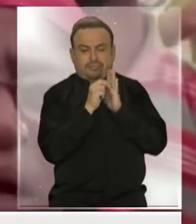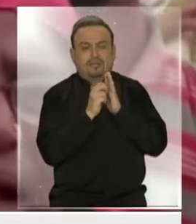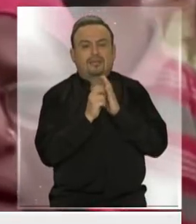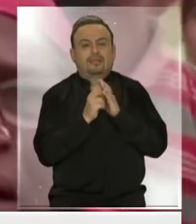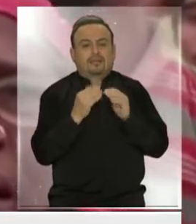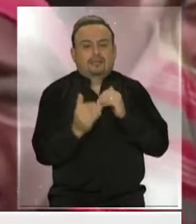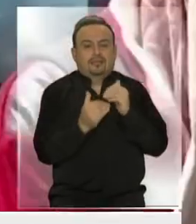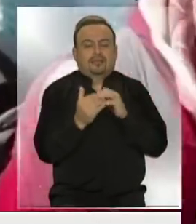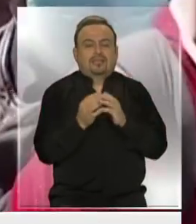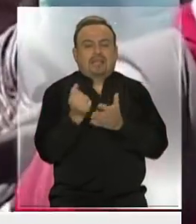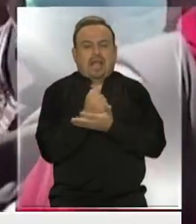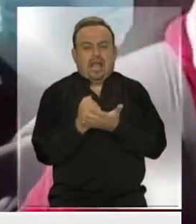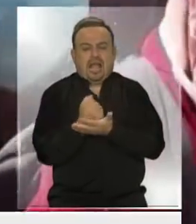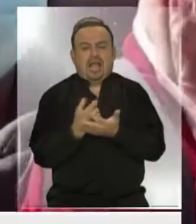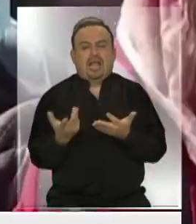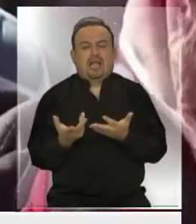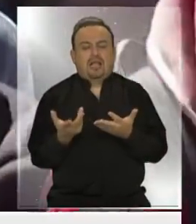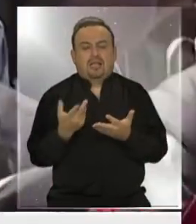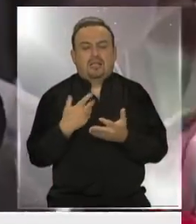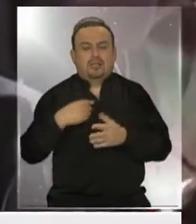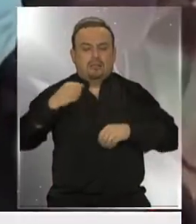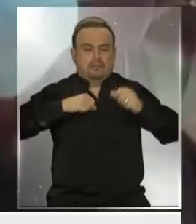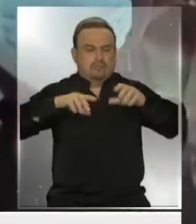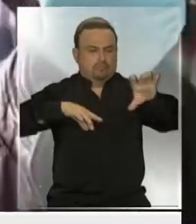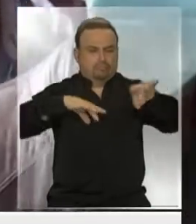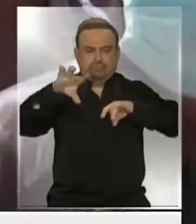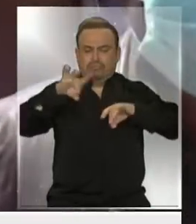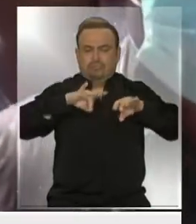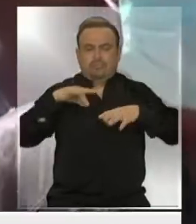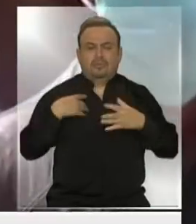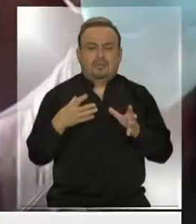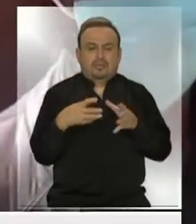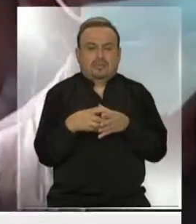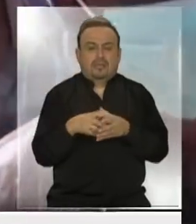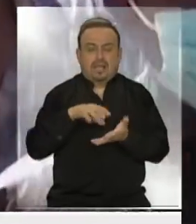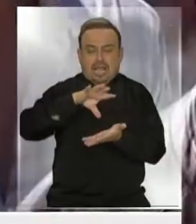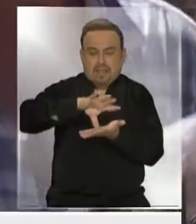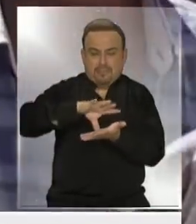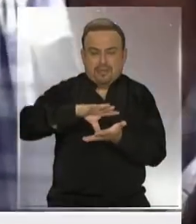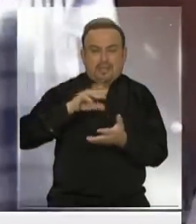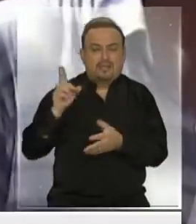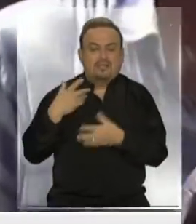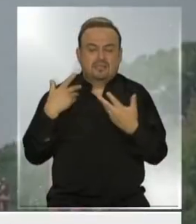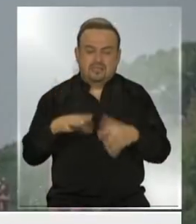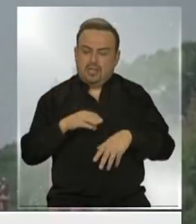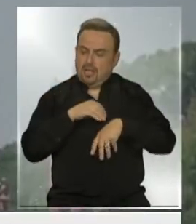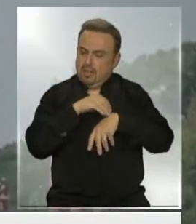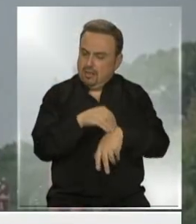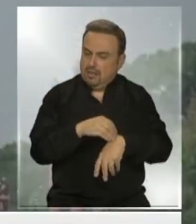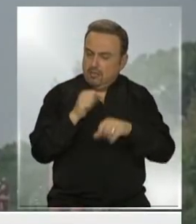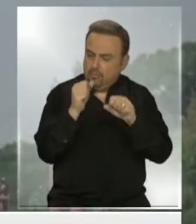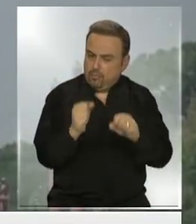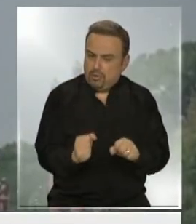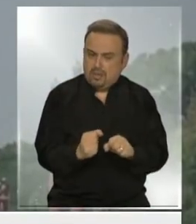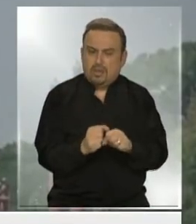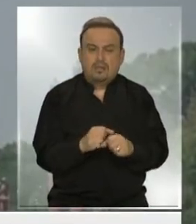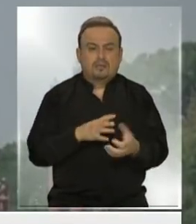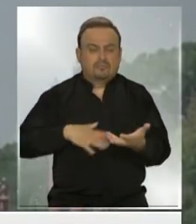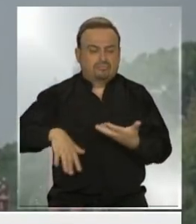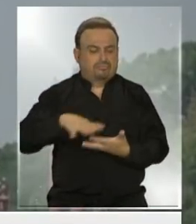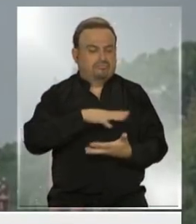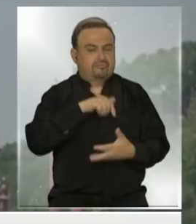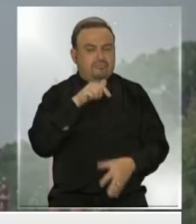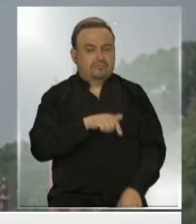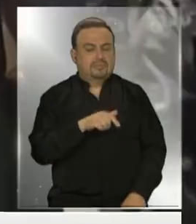asociación de empresas de restauración que contrata a millones de personas en ese país ya advirtió que podría haber disturbios sociales